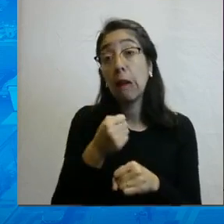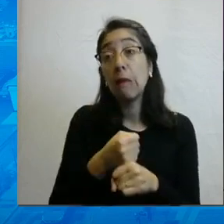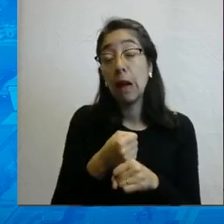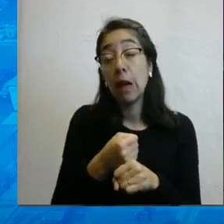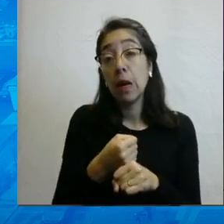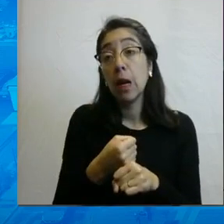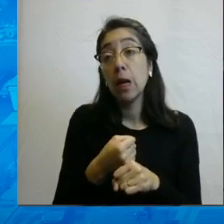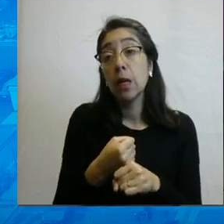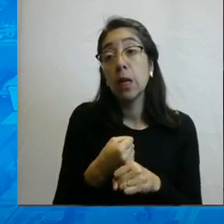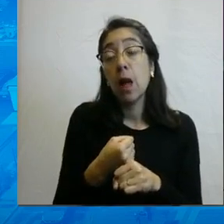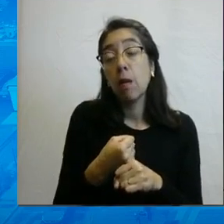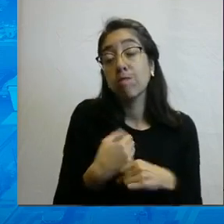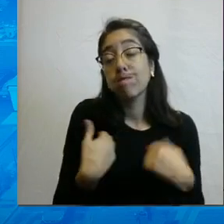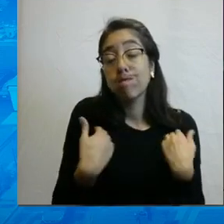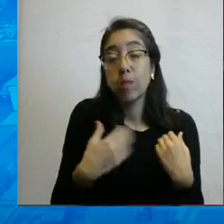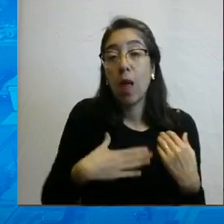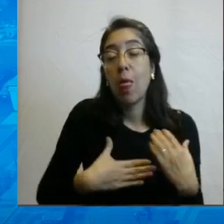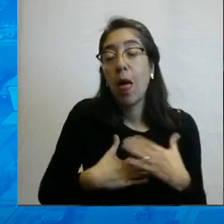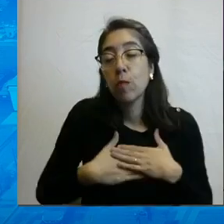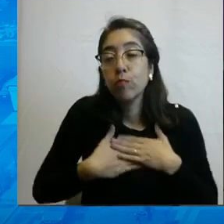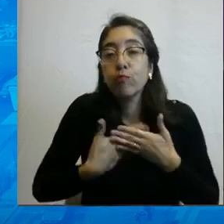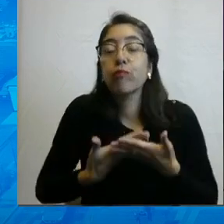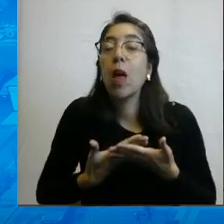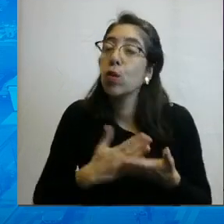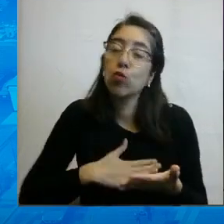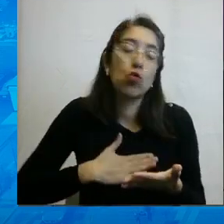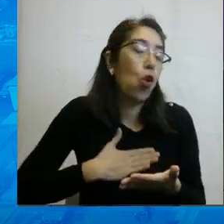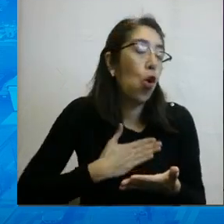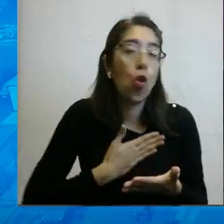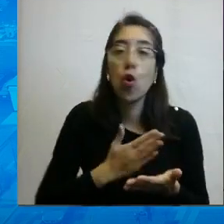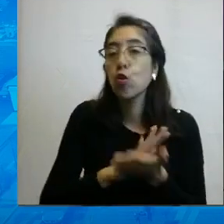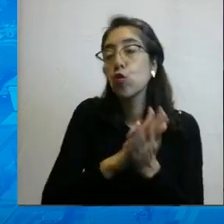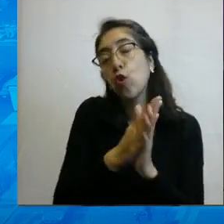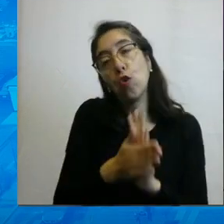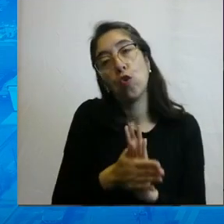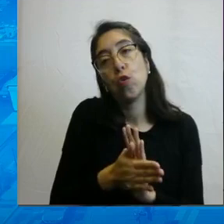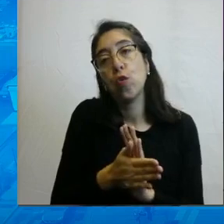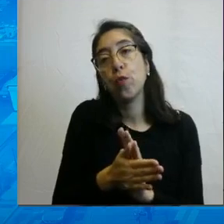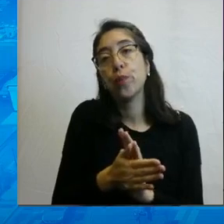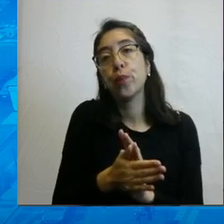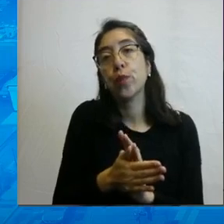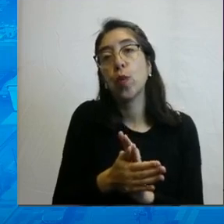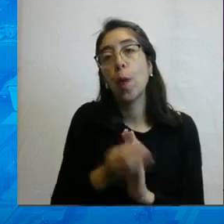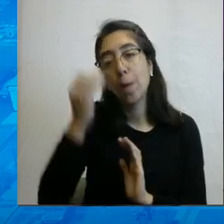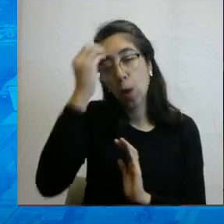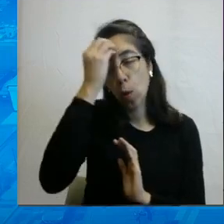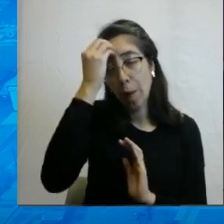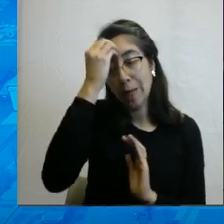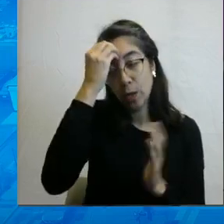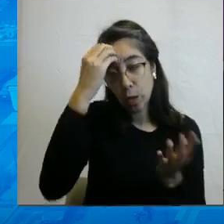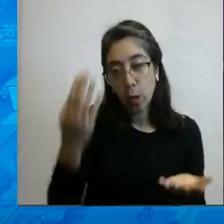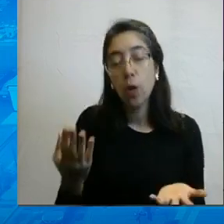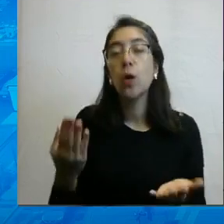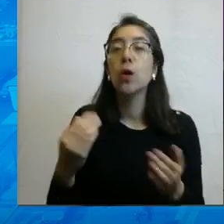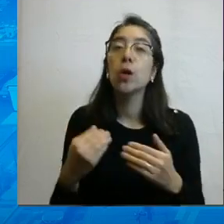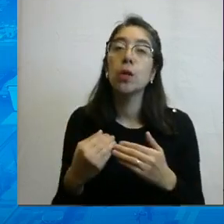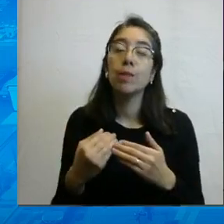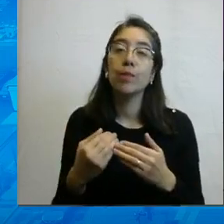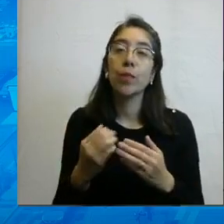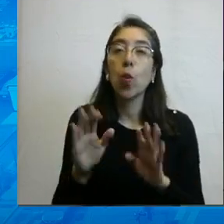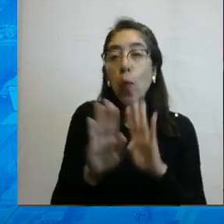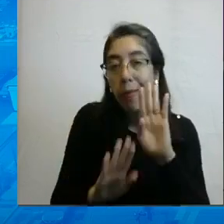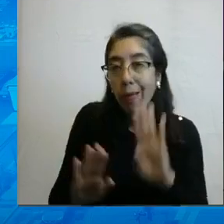de sí, especialmente su tiempo personal y de su familia, para brindarse en favor de